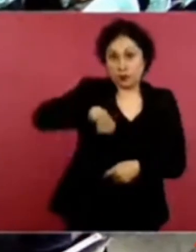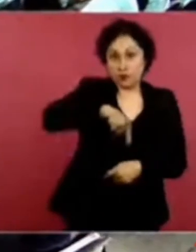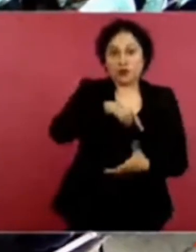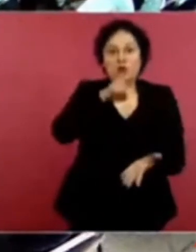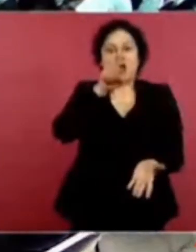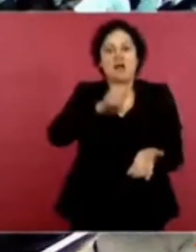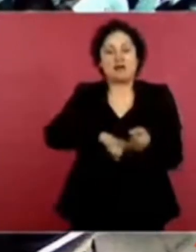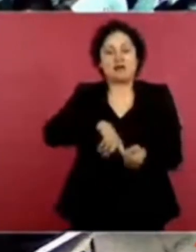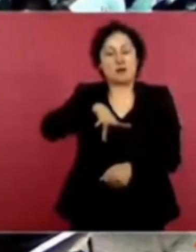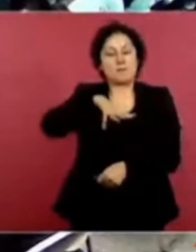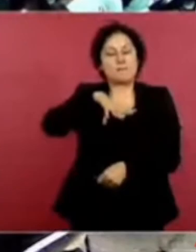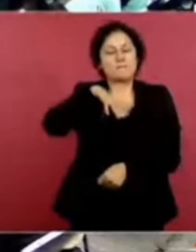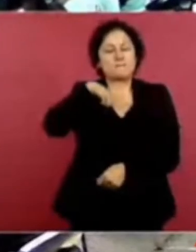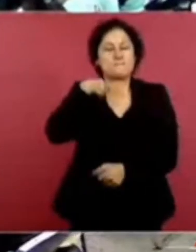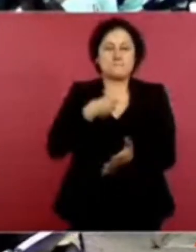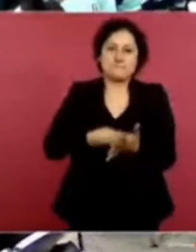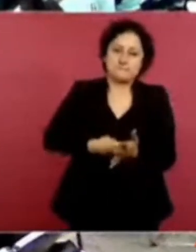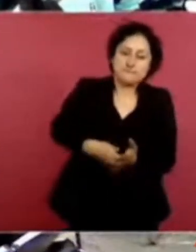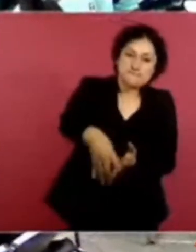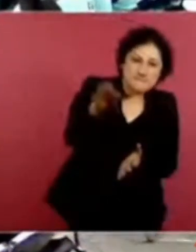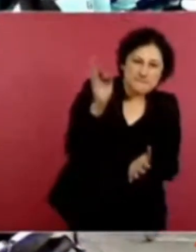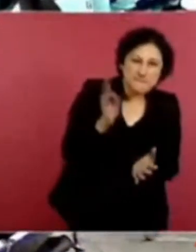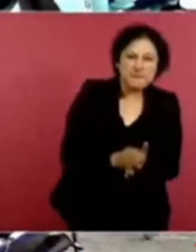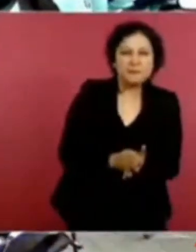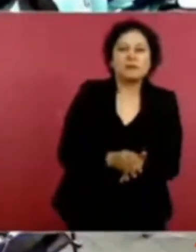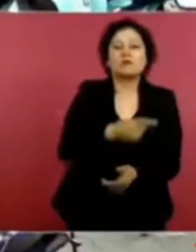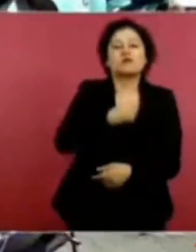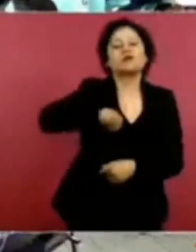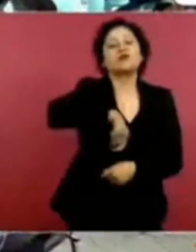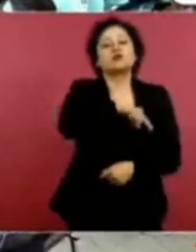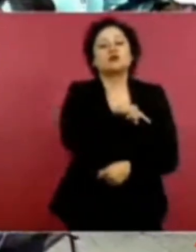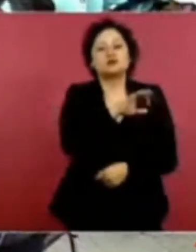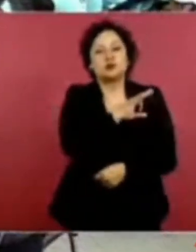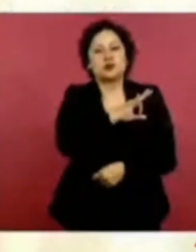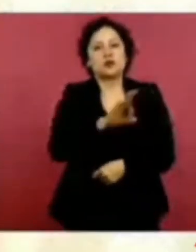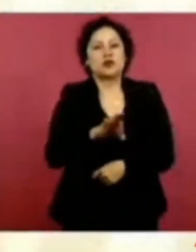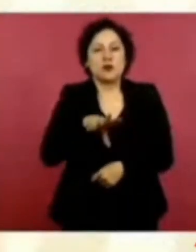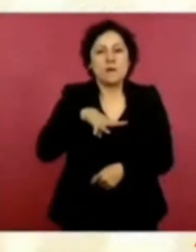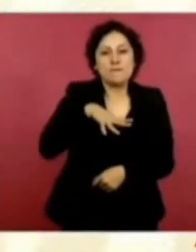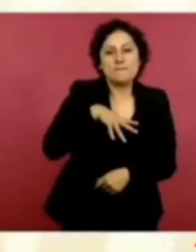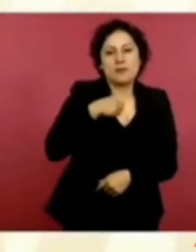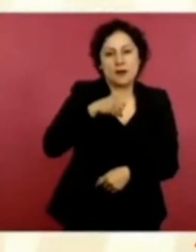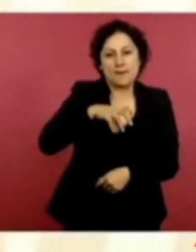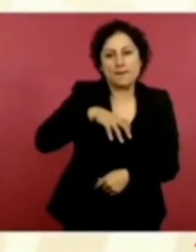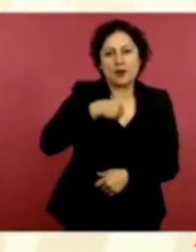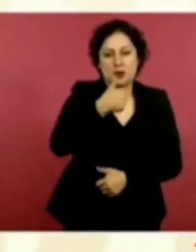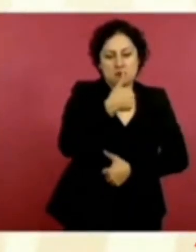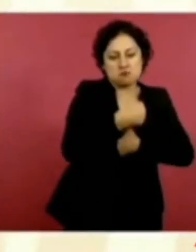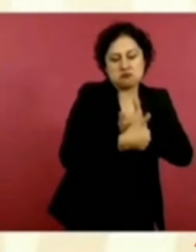indomable, una pasión que nos impulsa a dar lo mejor en cada entrenamiento y en cada competencia.